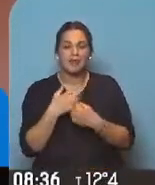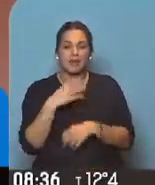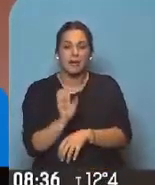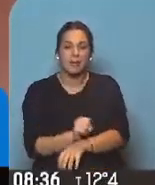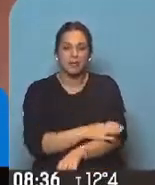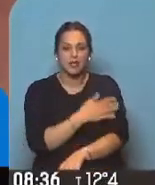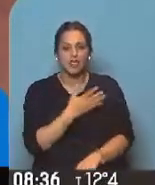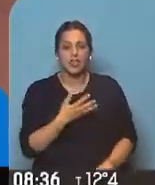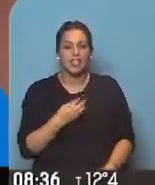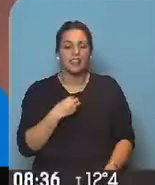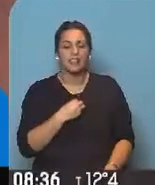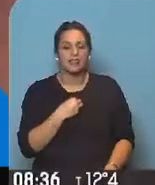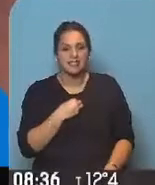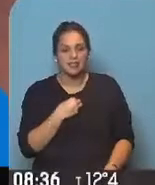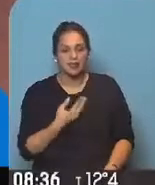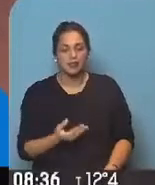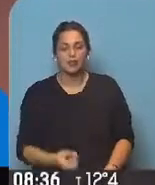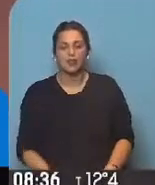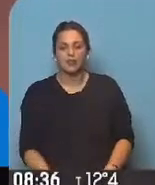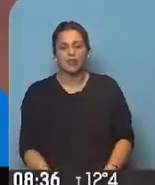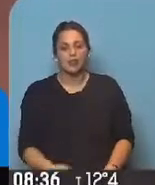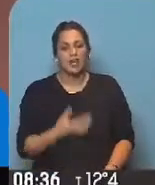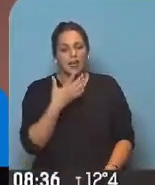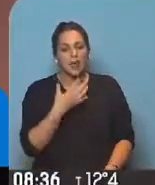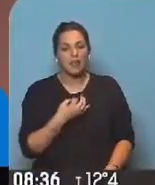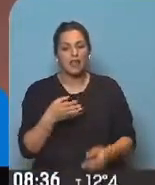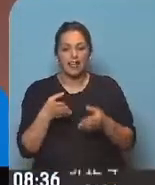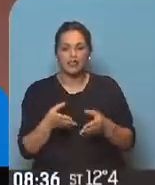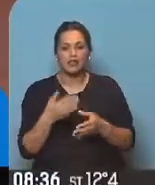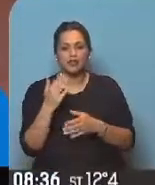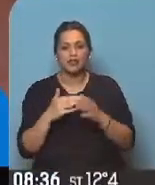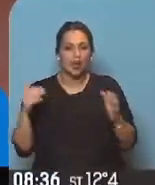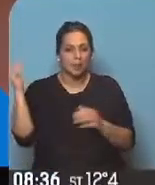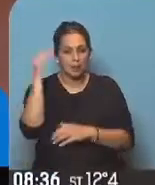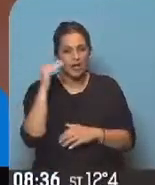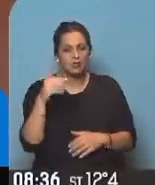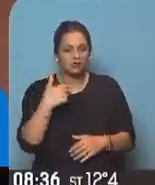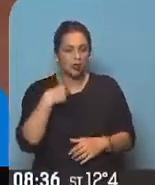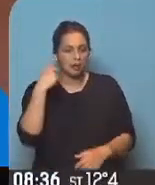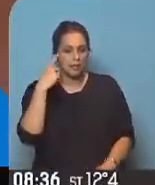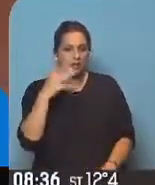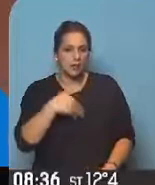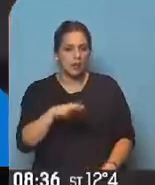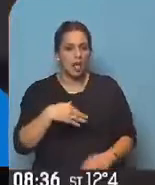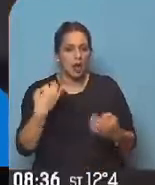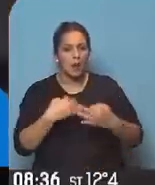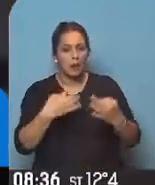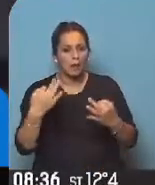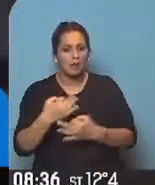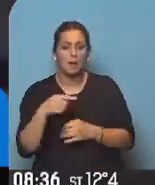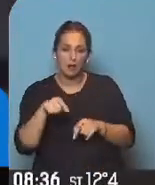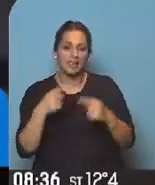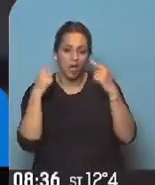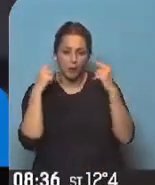muy la verdad es que esto superó yo si bien estaba convencida de que estoy va a llegar a todos lados porque ese era el objetivo